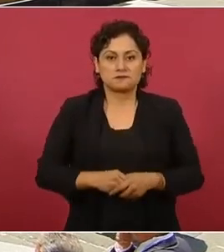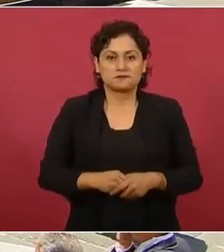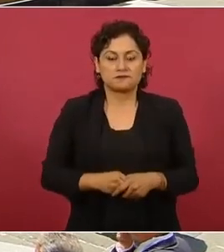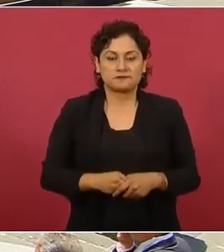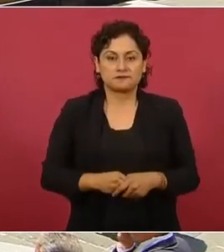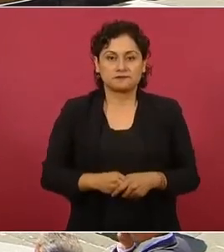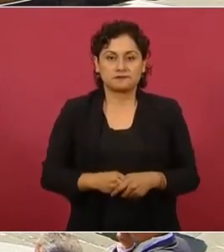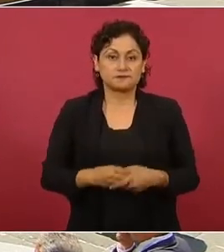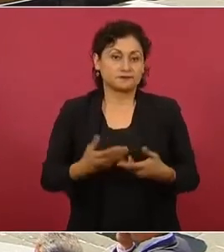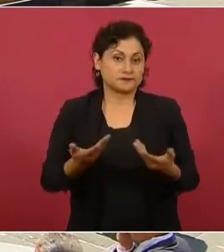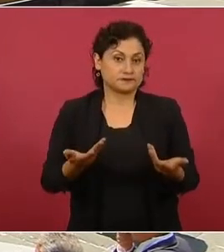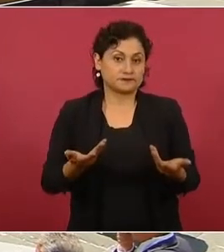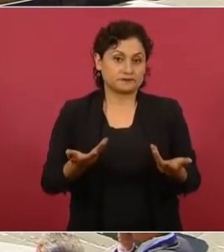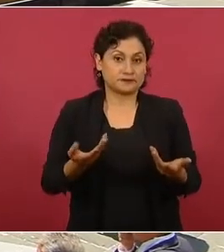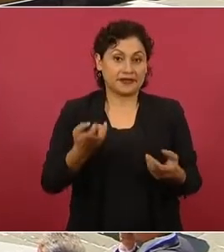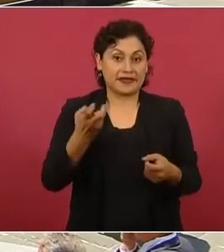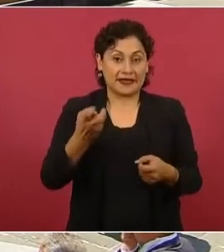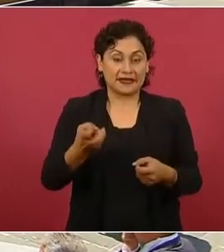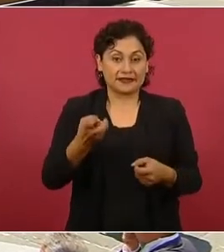que haya resistido